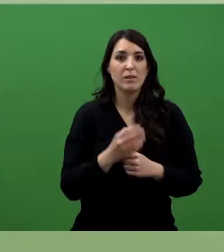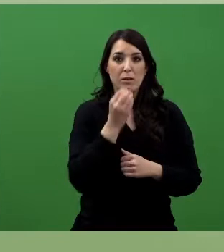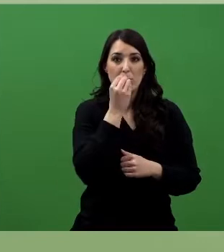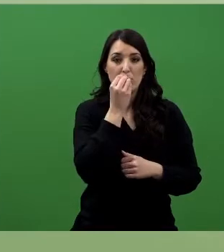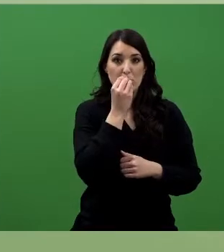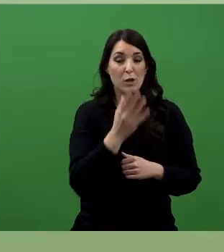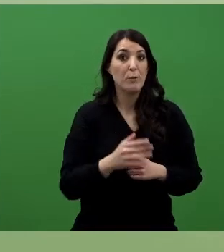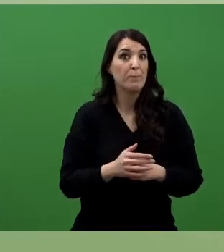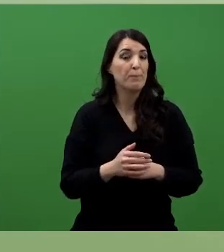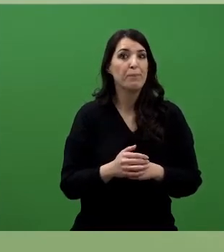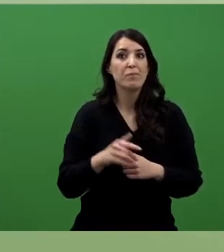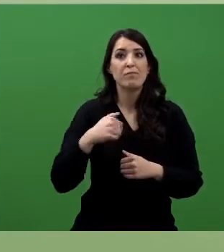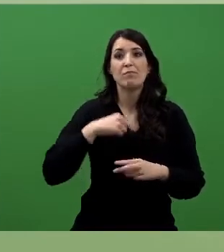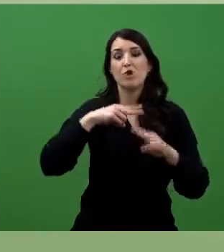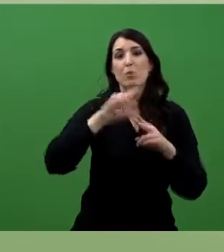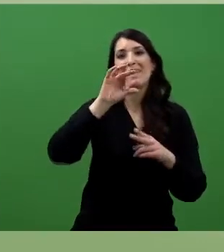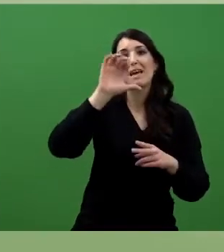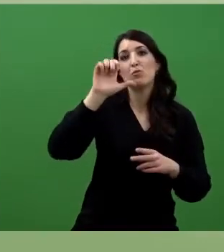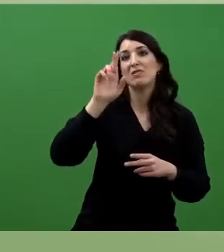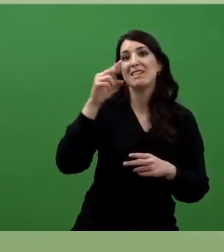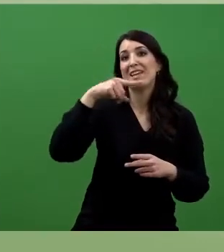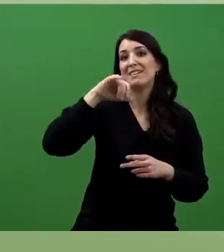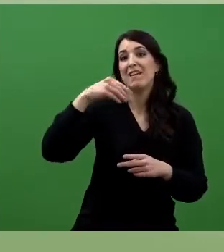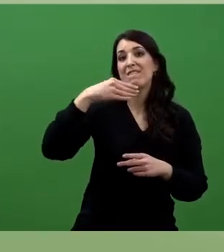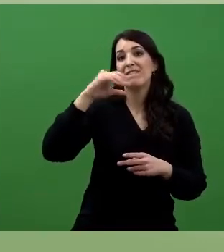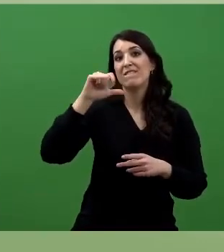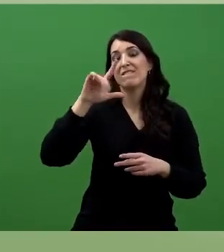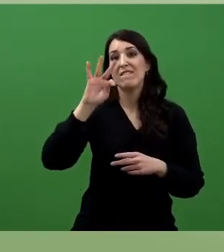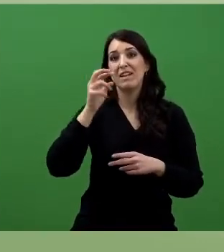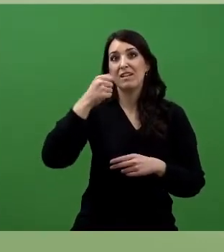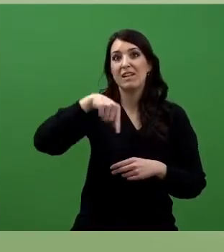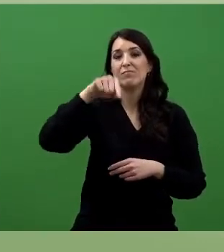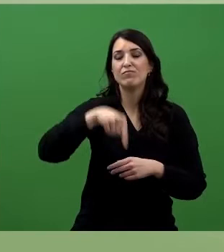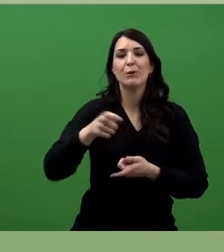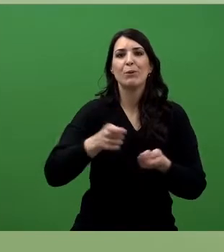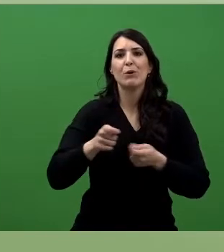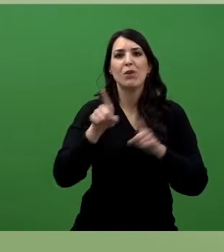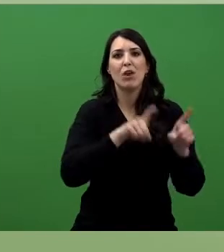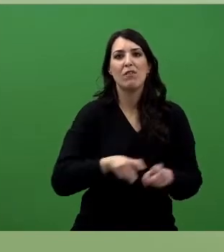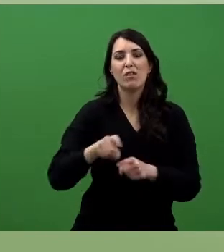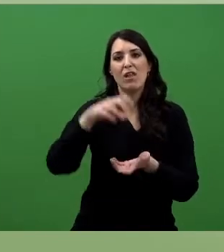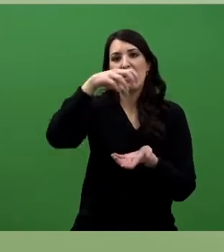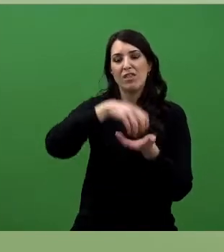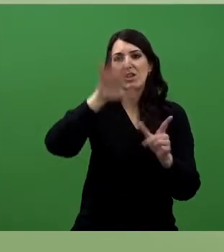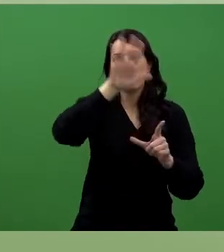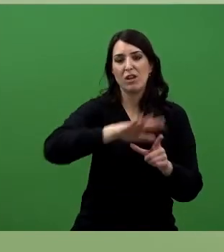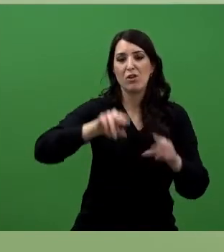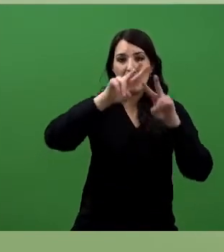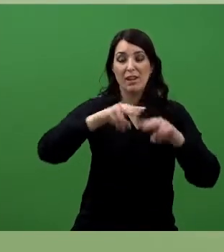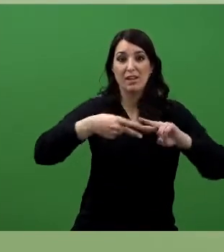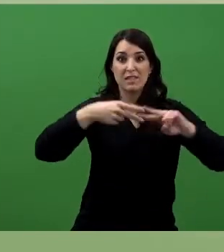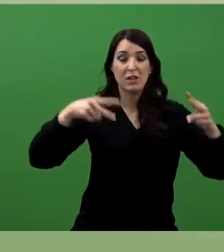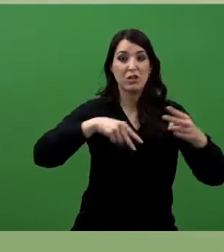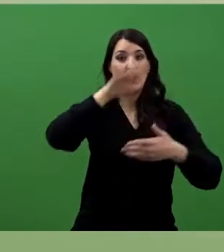Bueno, pues yo soy Sergi Beltrán, coordino la unidad de bioinformática en el Centro Nacional de Análisis Genómica en